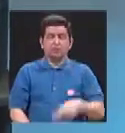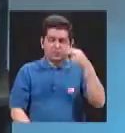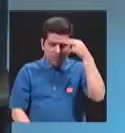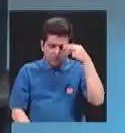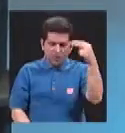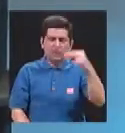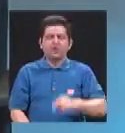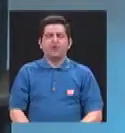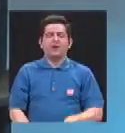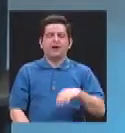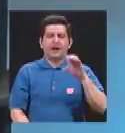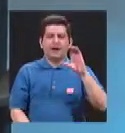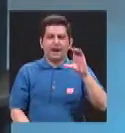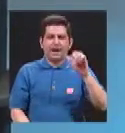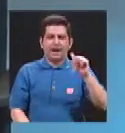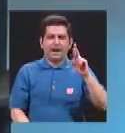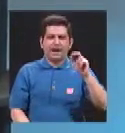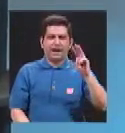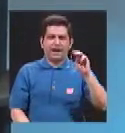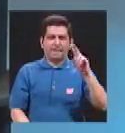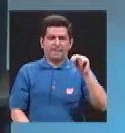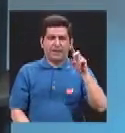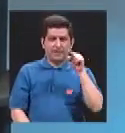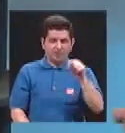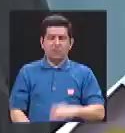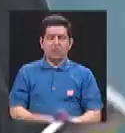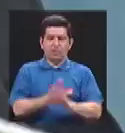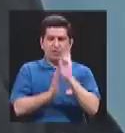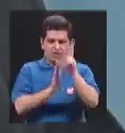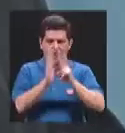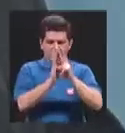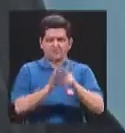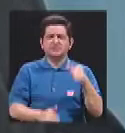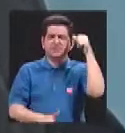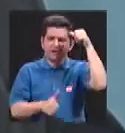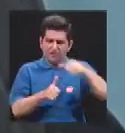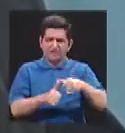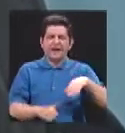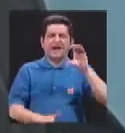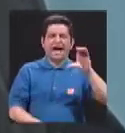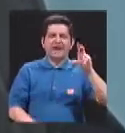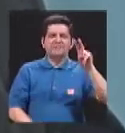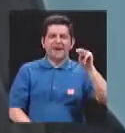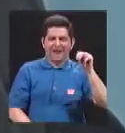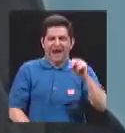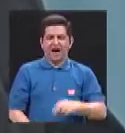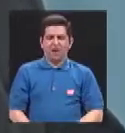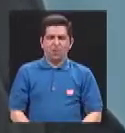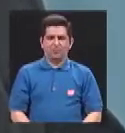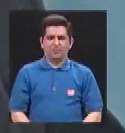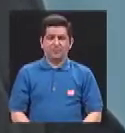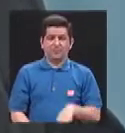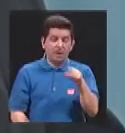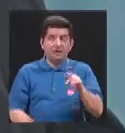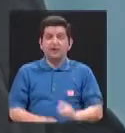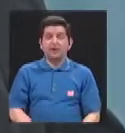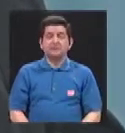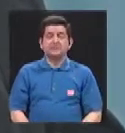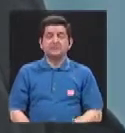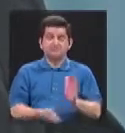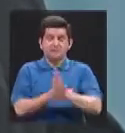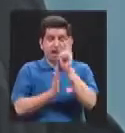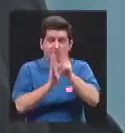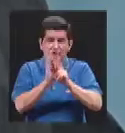oportunidad de hacerle un homenaje a doña Carmen con este documental. Recordemos entonces a doña Carmen Naranjo en